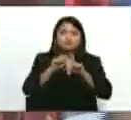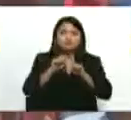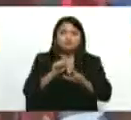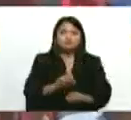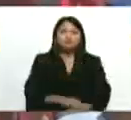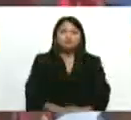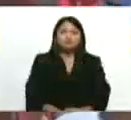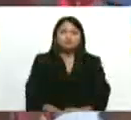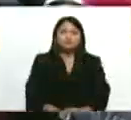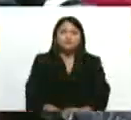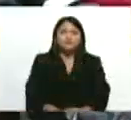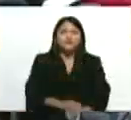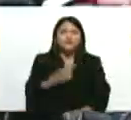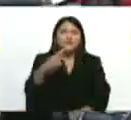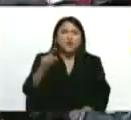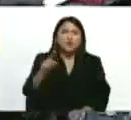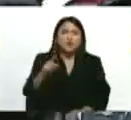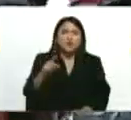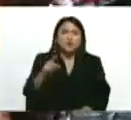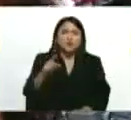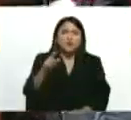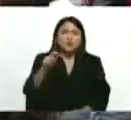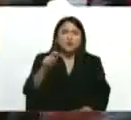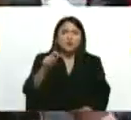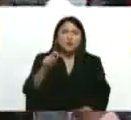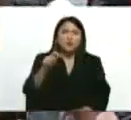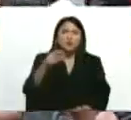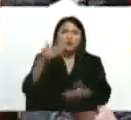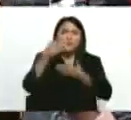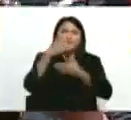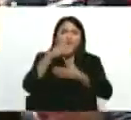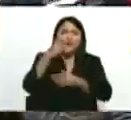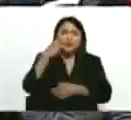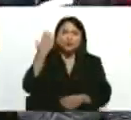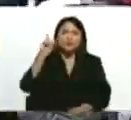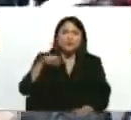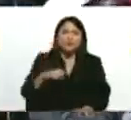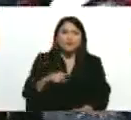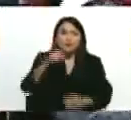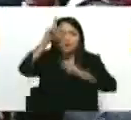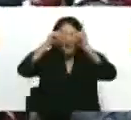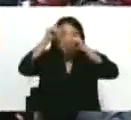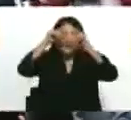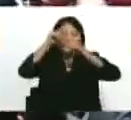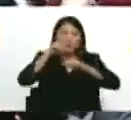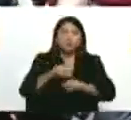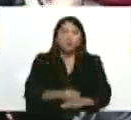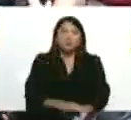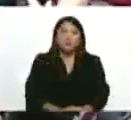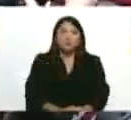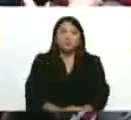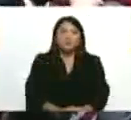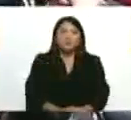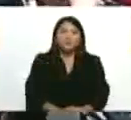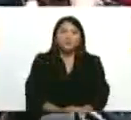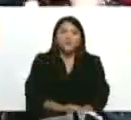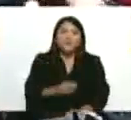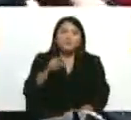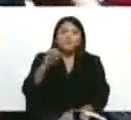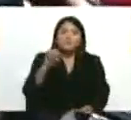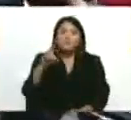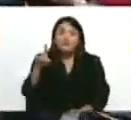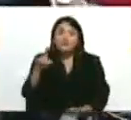pero está el Gran Polo Patriótico. Por ahí está Tupamaro. Por allá está el MEC, lo vi. Alianza para el